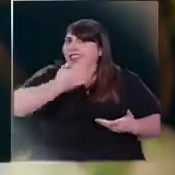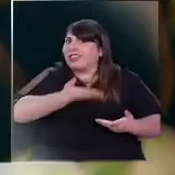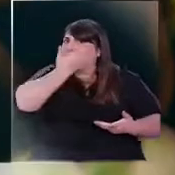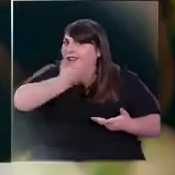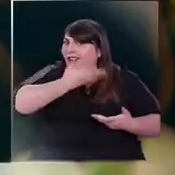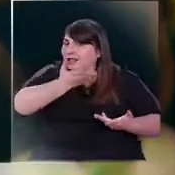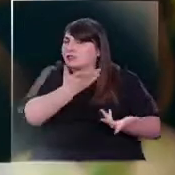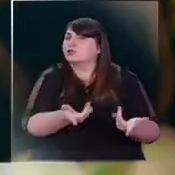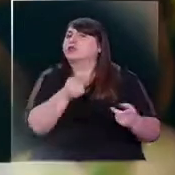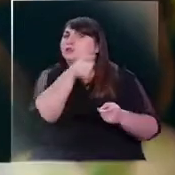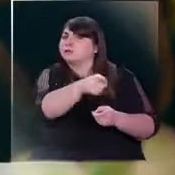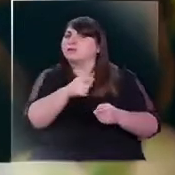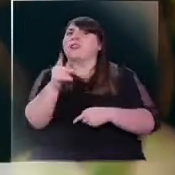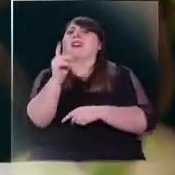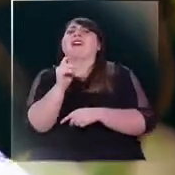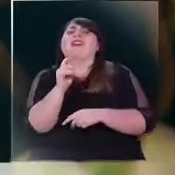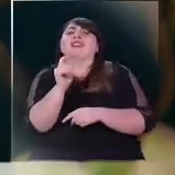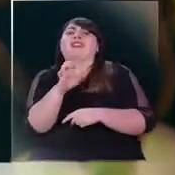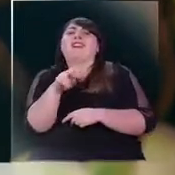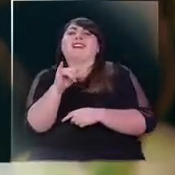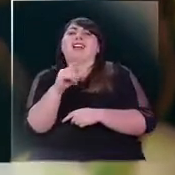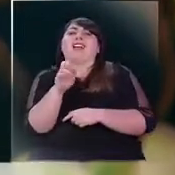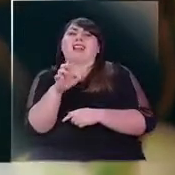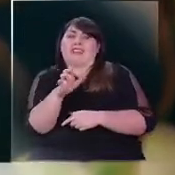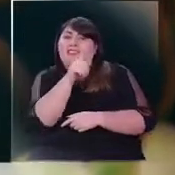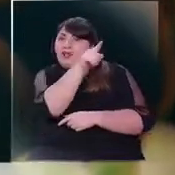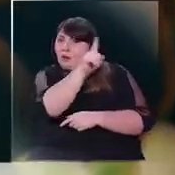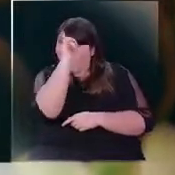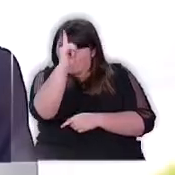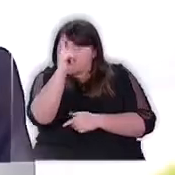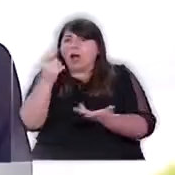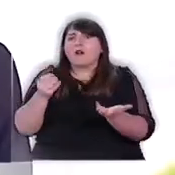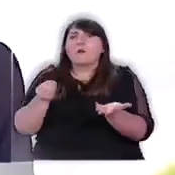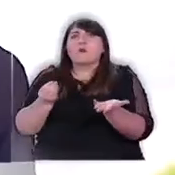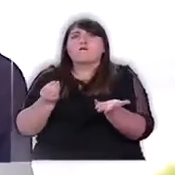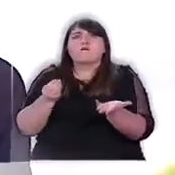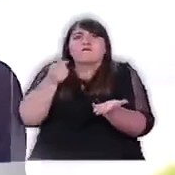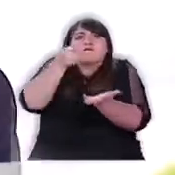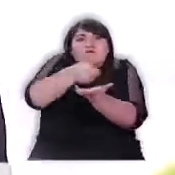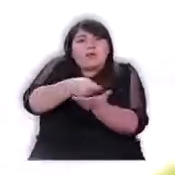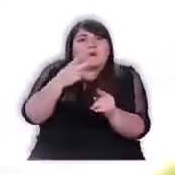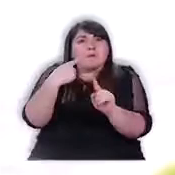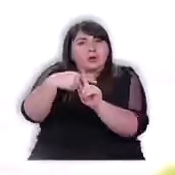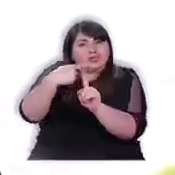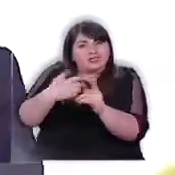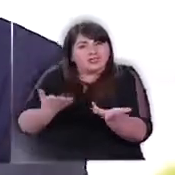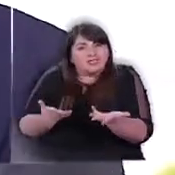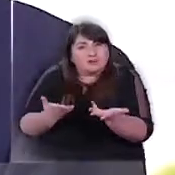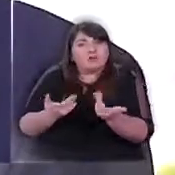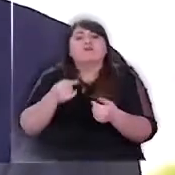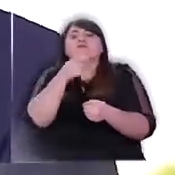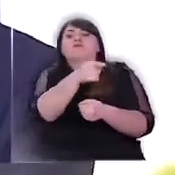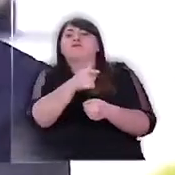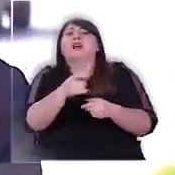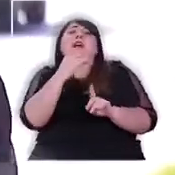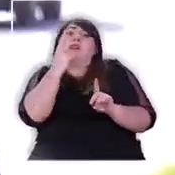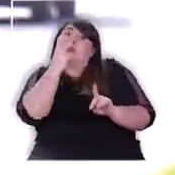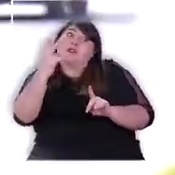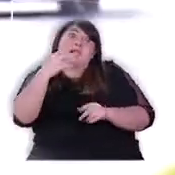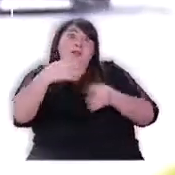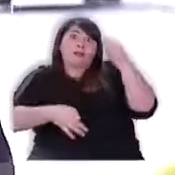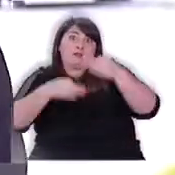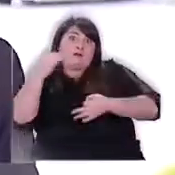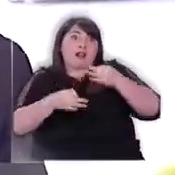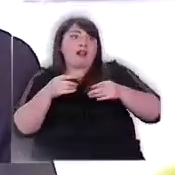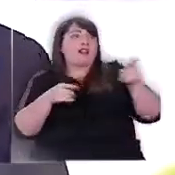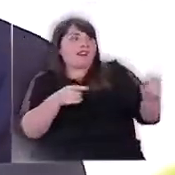en el caso del teniente coronel en retiro, una atenuante? Los tribunales en sus sentencias los que valoren cuánto pesa, por decirlo así,